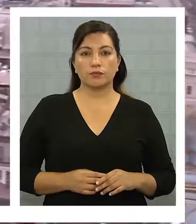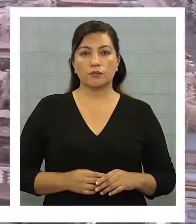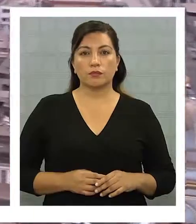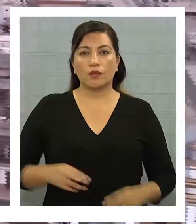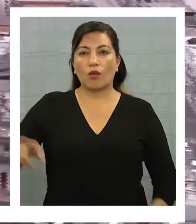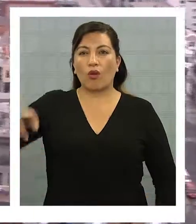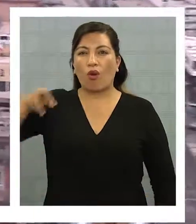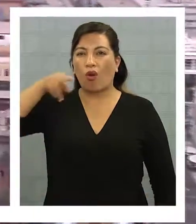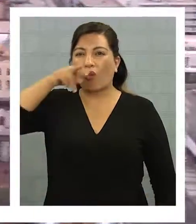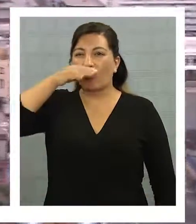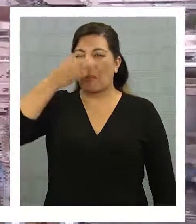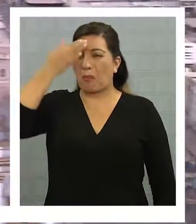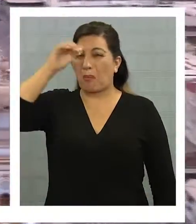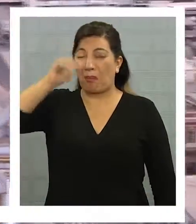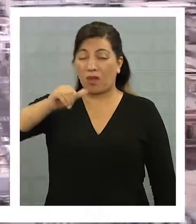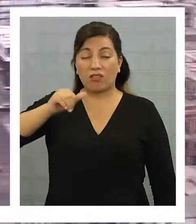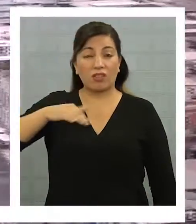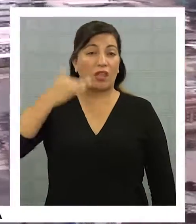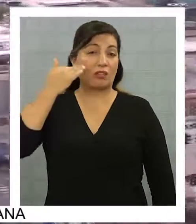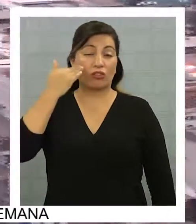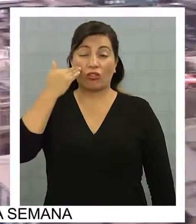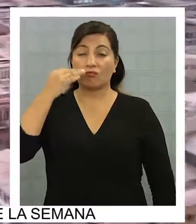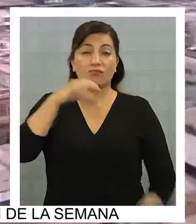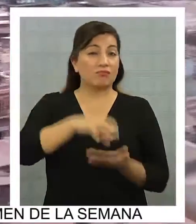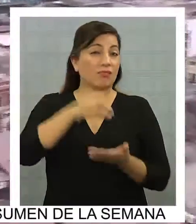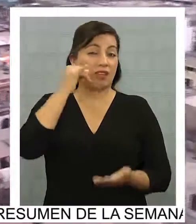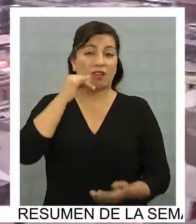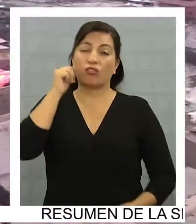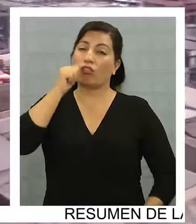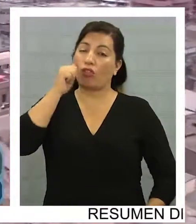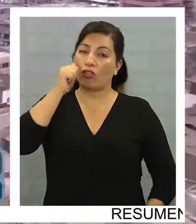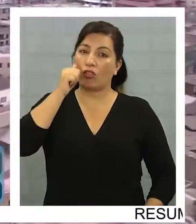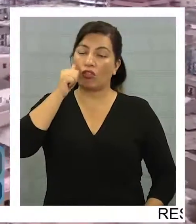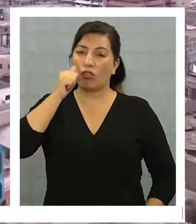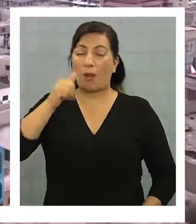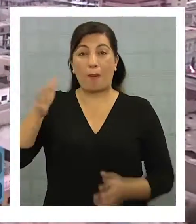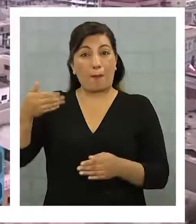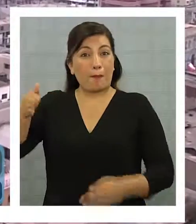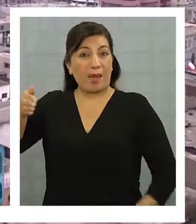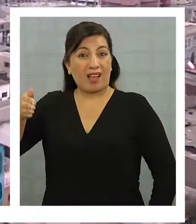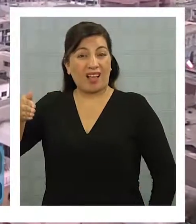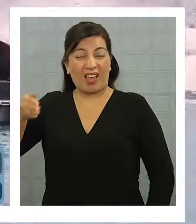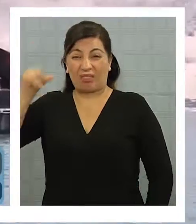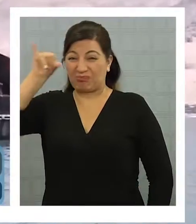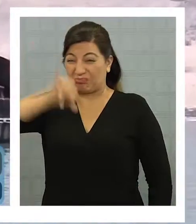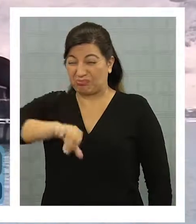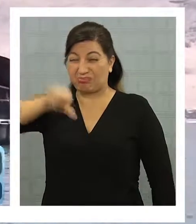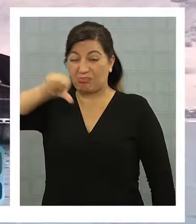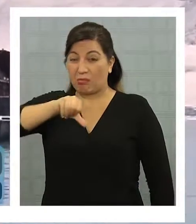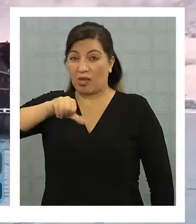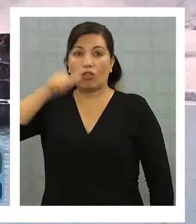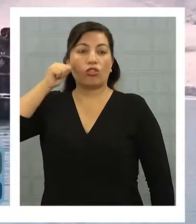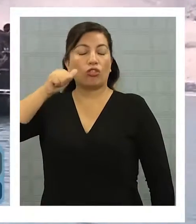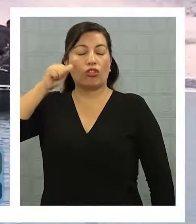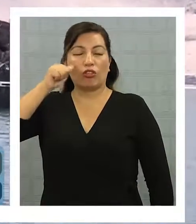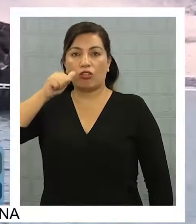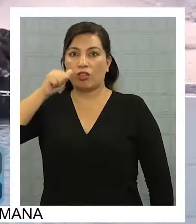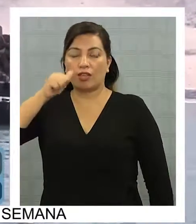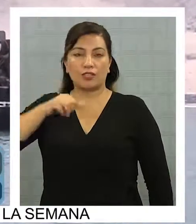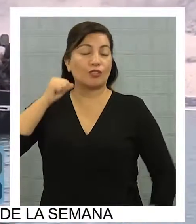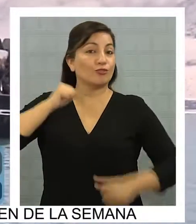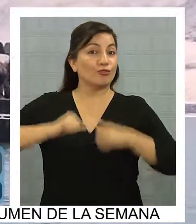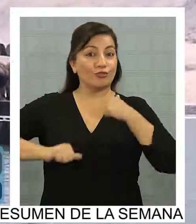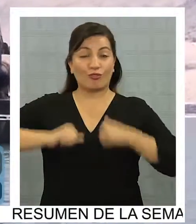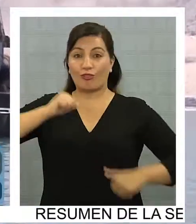Los malos olores ya se han hecho parte de la vida cotidiana en Iquique. El olor a pescado podrido es literalmente la pesadilla de